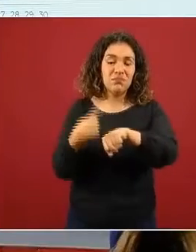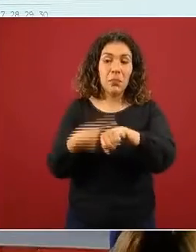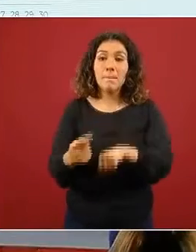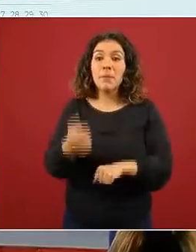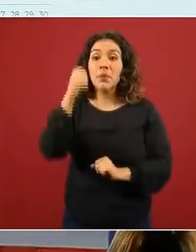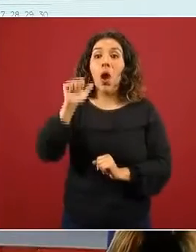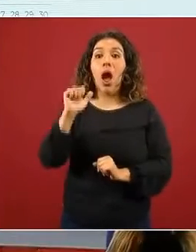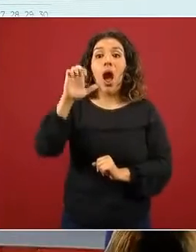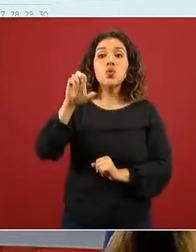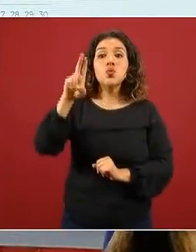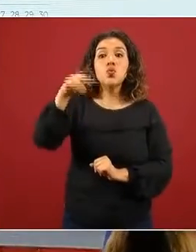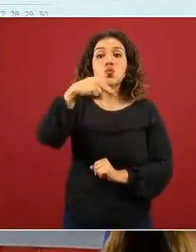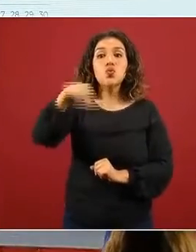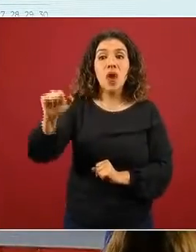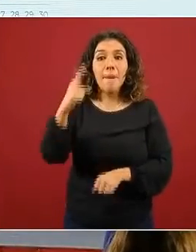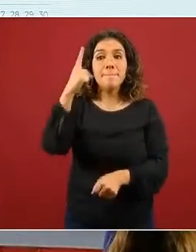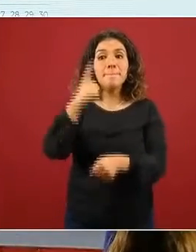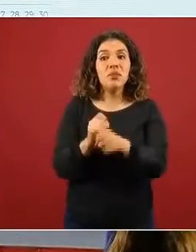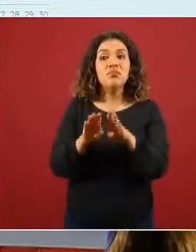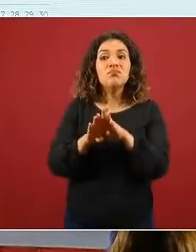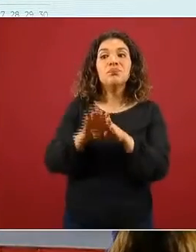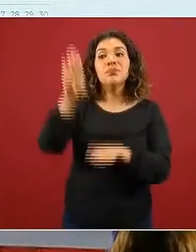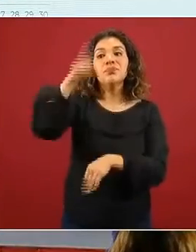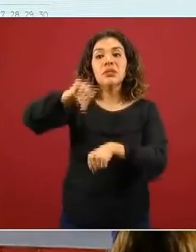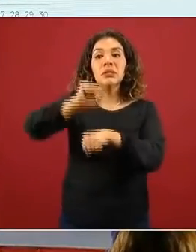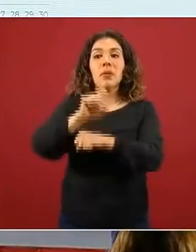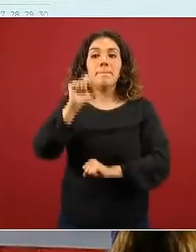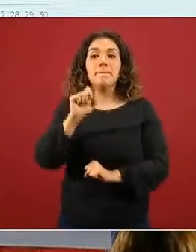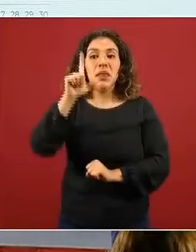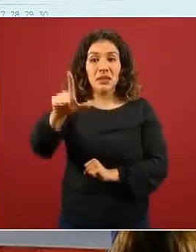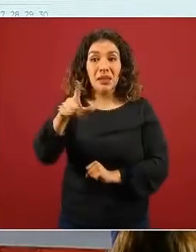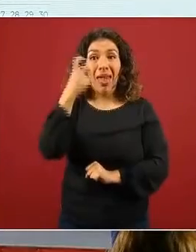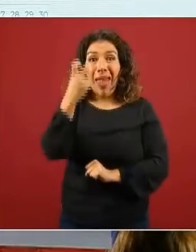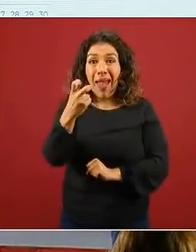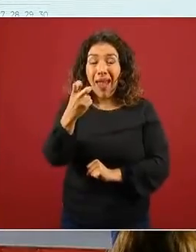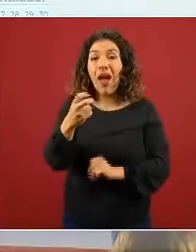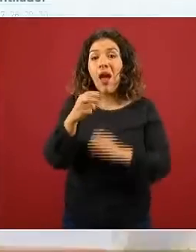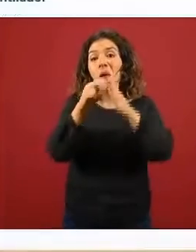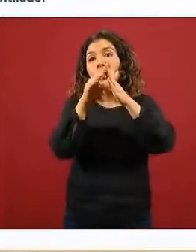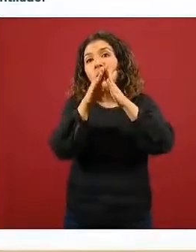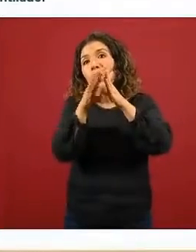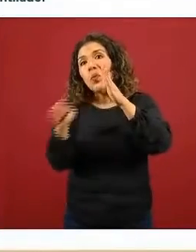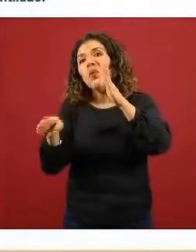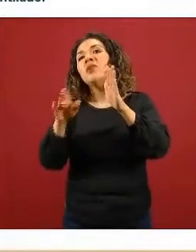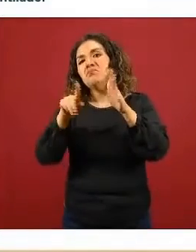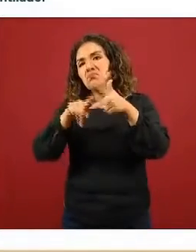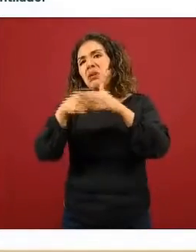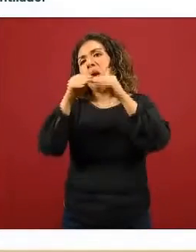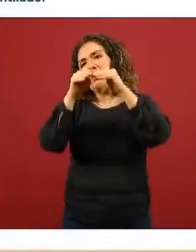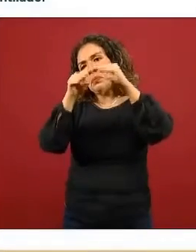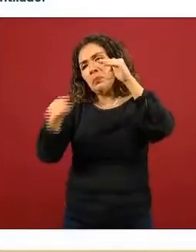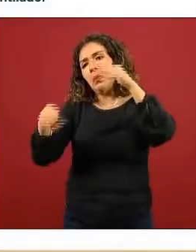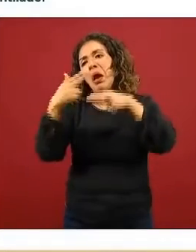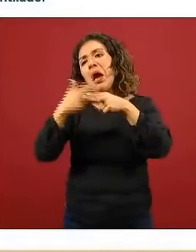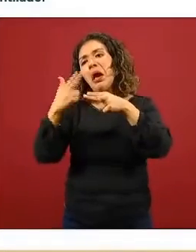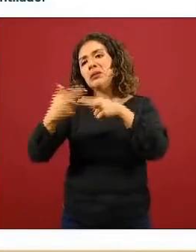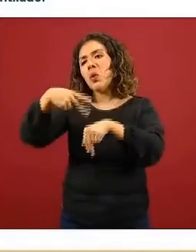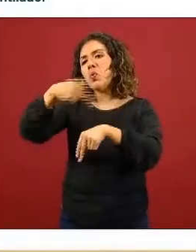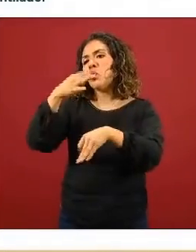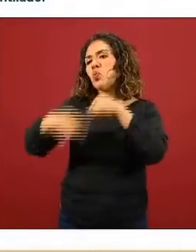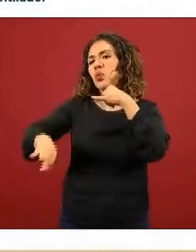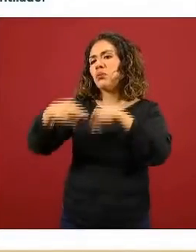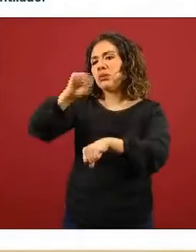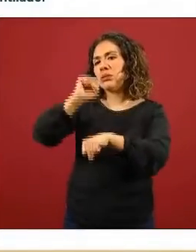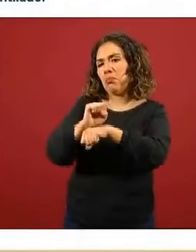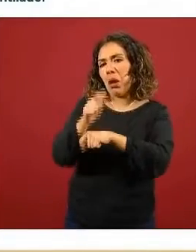Acuña, quien tiene un primer pico en la semana 27, y a partir de ahí una tendencia descendente, al menos hasta la última